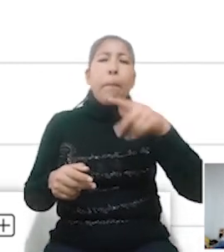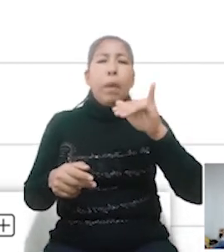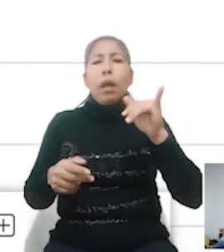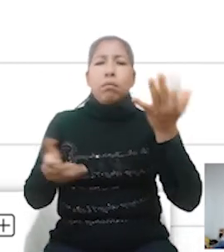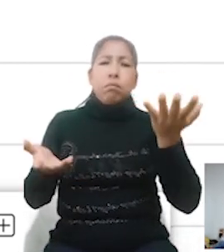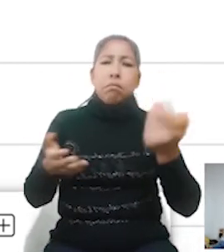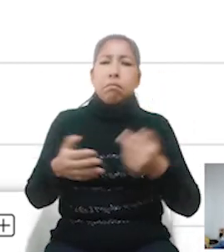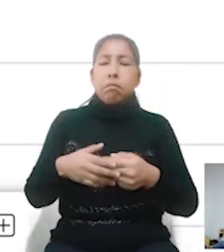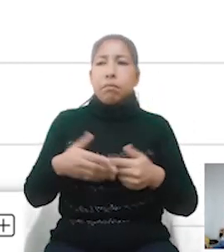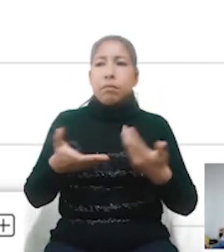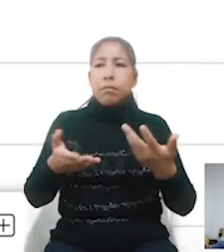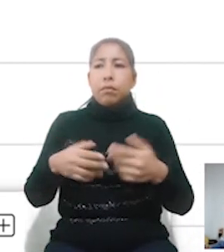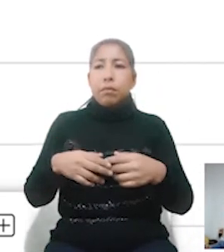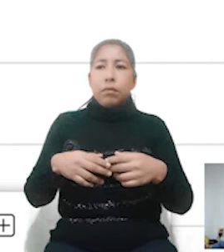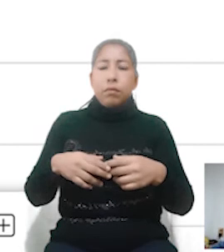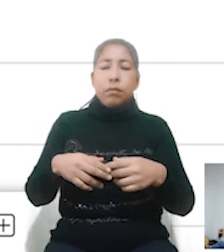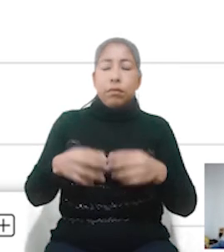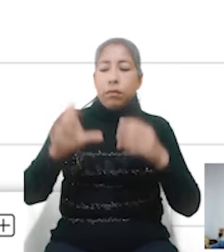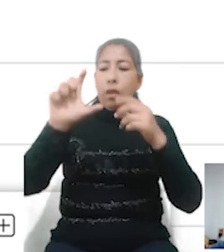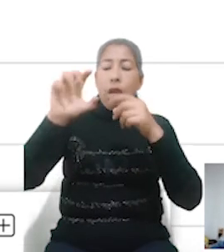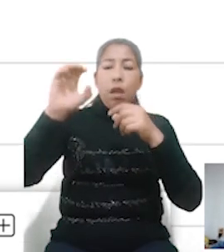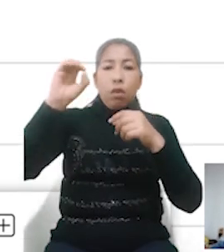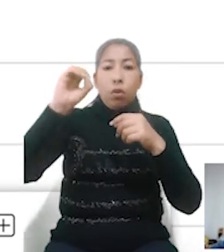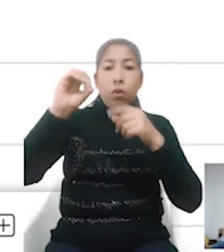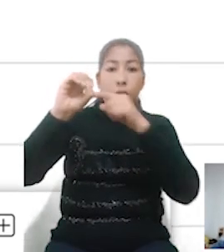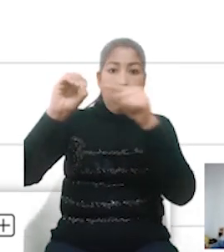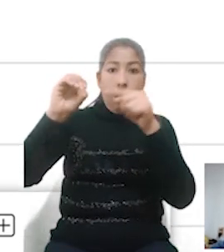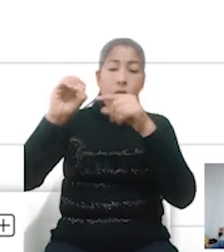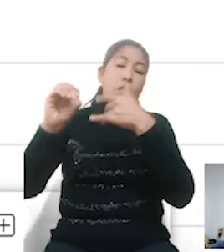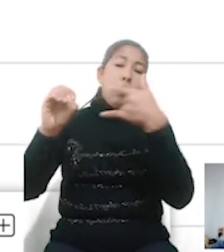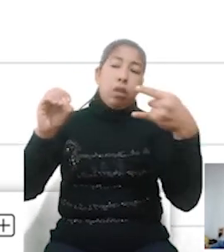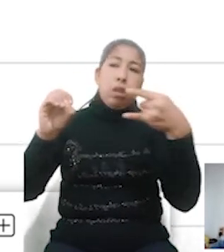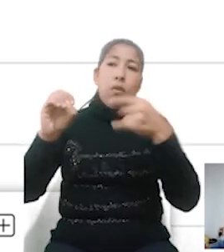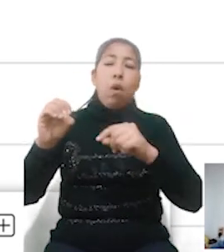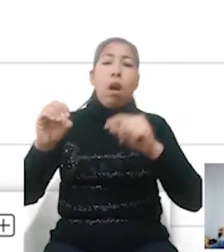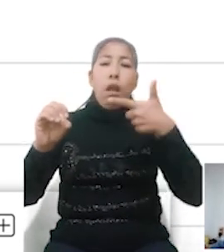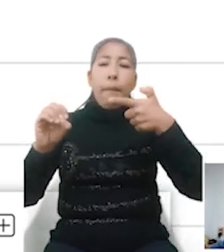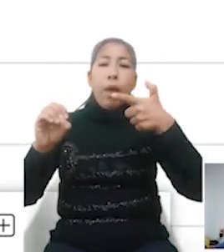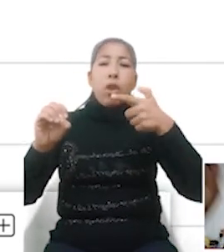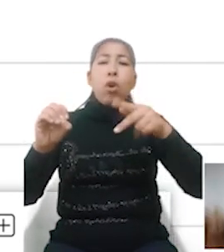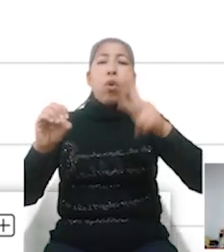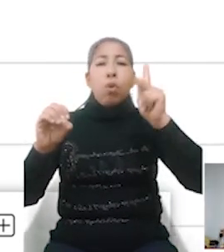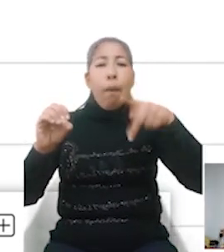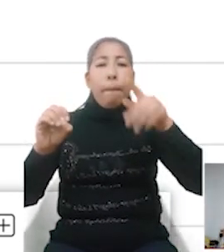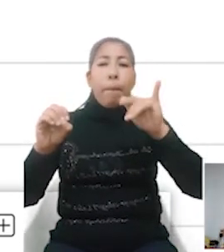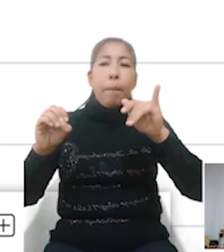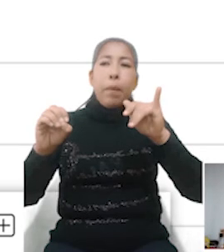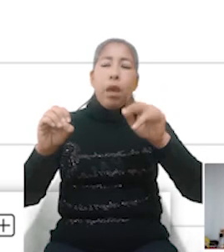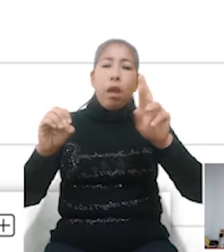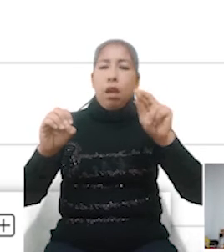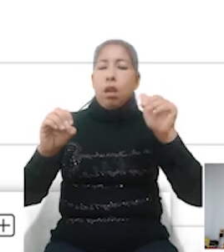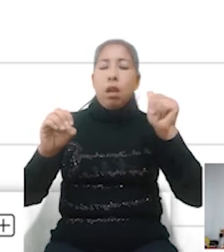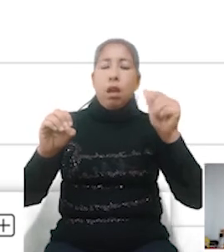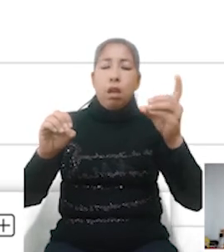Entonces, anotamos que el ángulo central es 21 pi radianes. Volvemos a repetir, si alguien